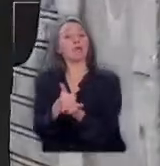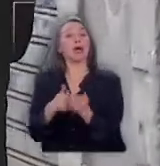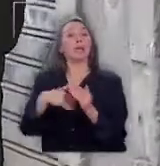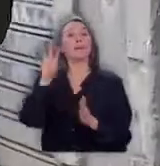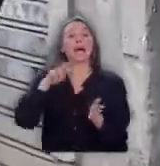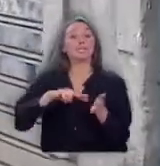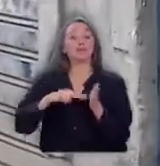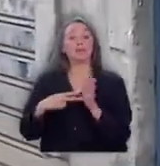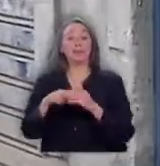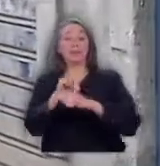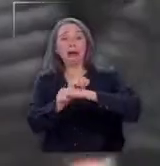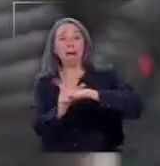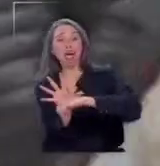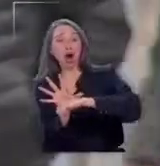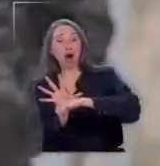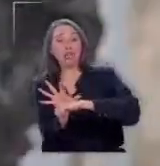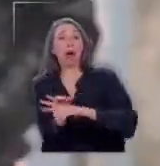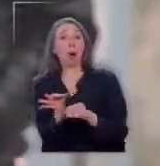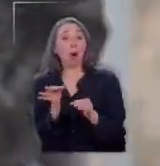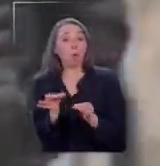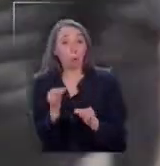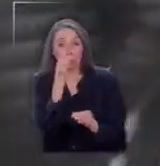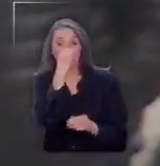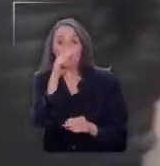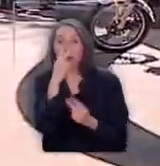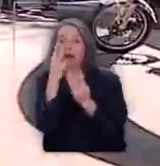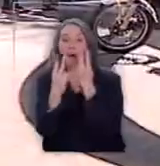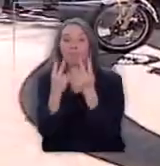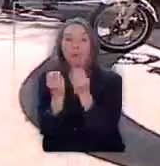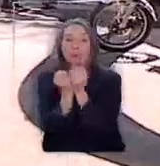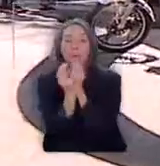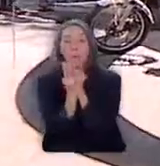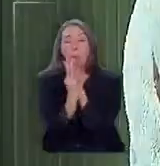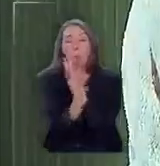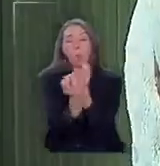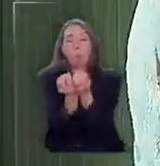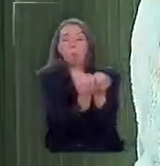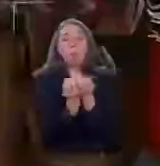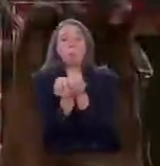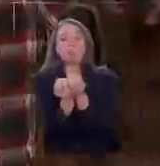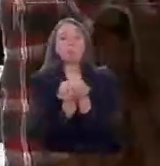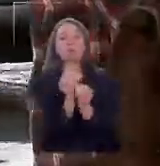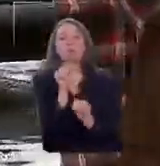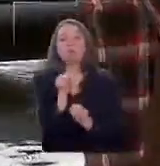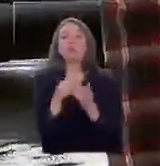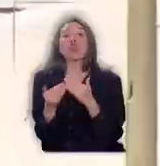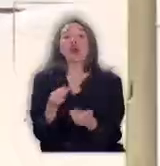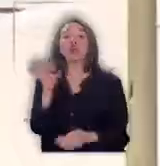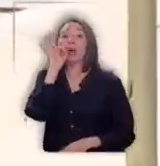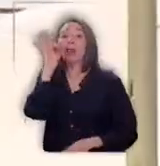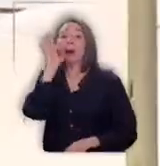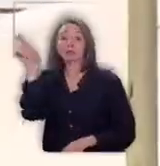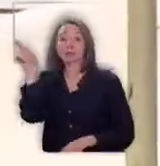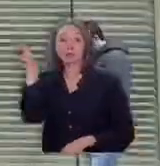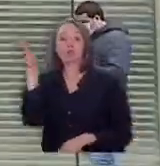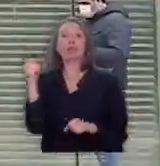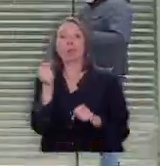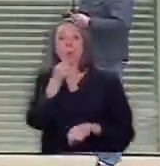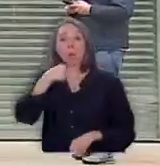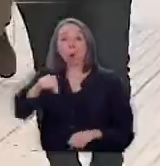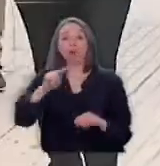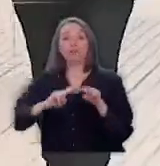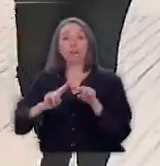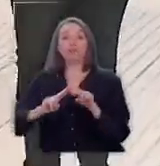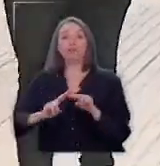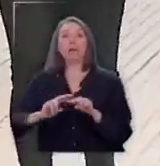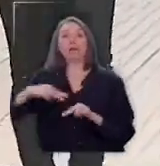más golpeada por el coronavirus y donde justamente se ve más imágenes de aglomeraciones las cones Ya trabaja para tener Próximamente